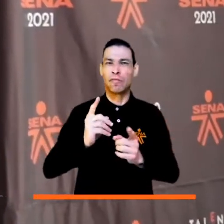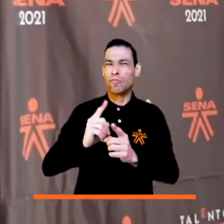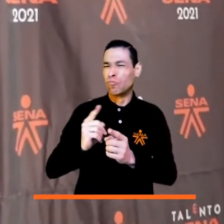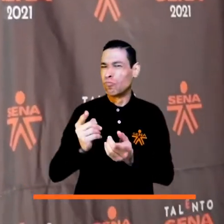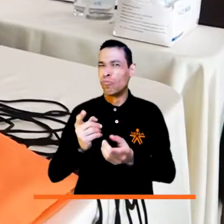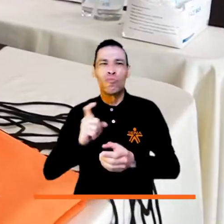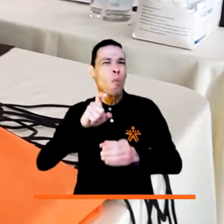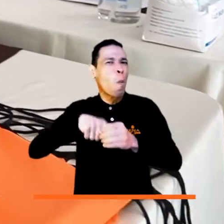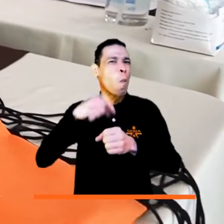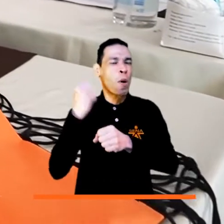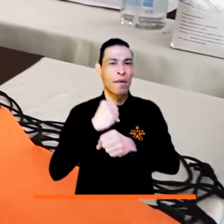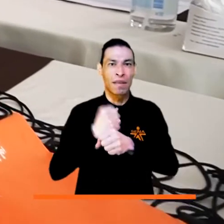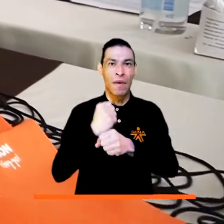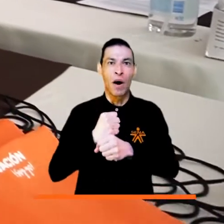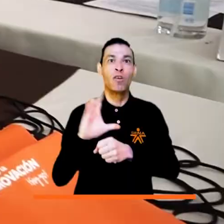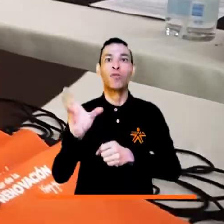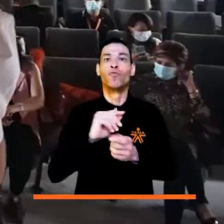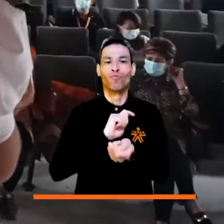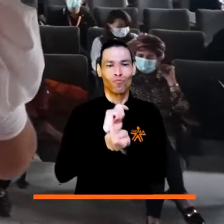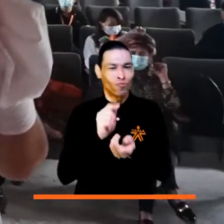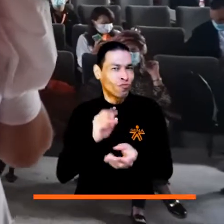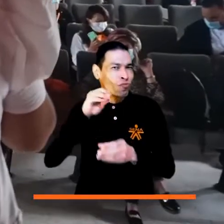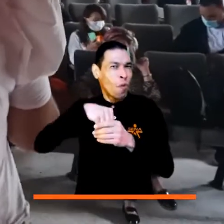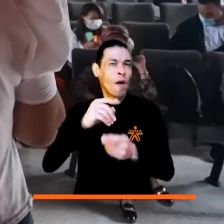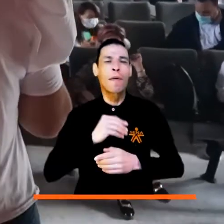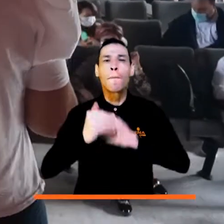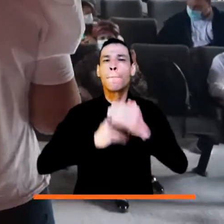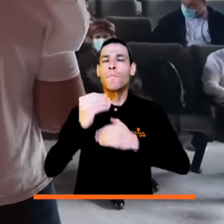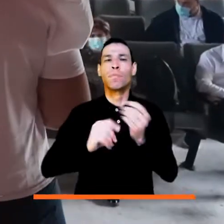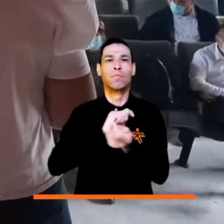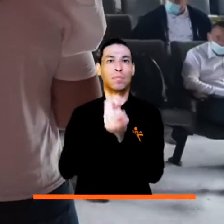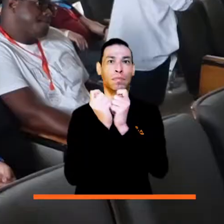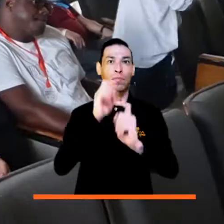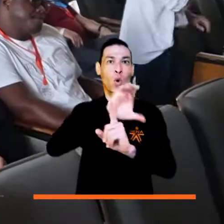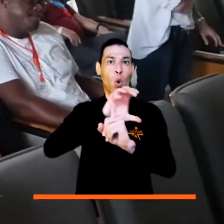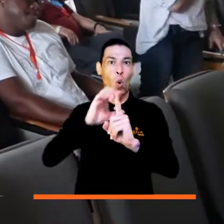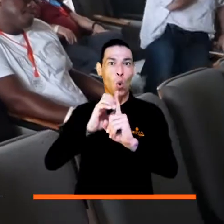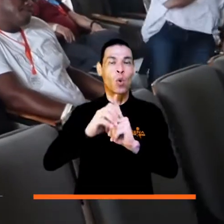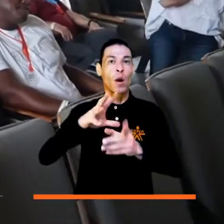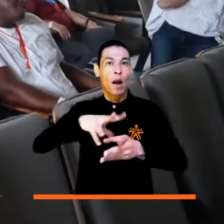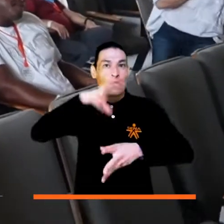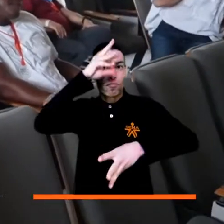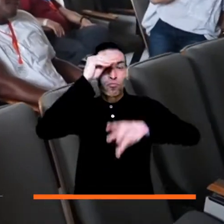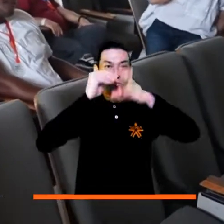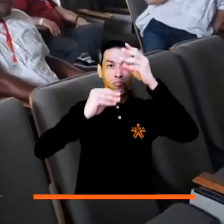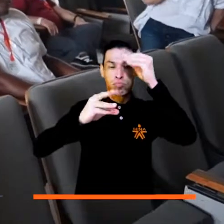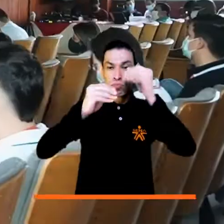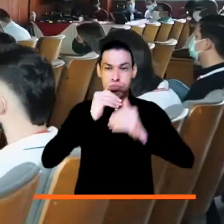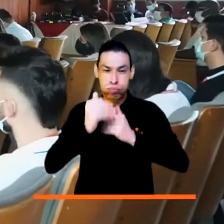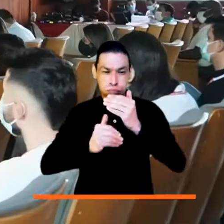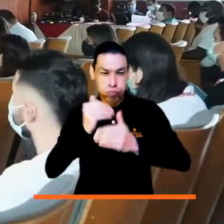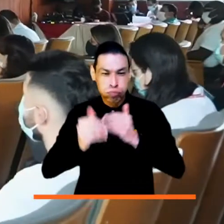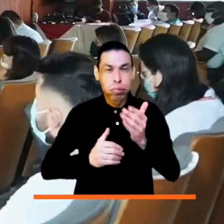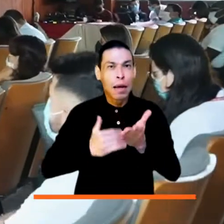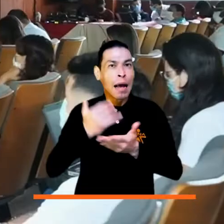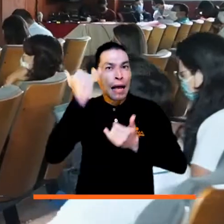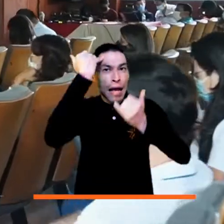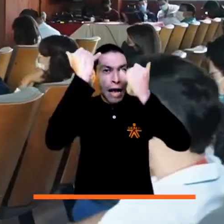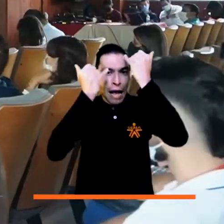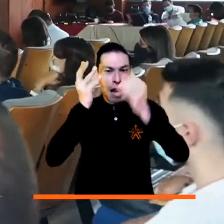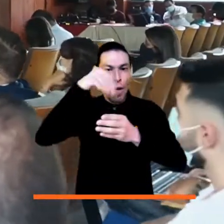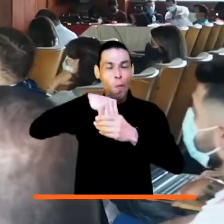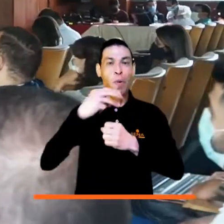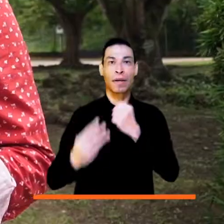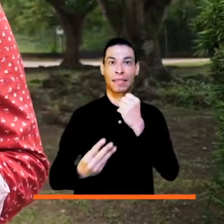han apropiado el proceso de renovación cultural para compartir experiencias y saberes alrededor de la implementación de esta iniciativa